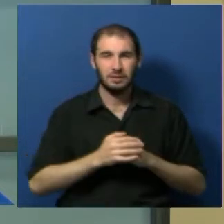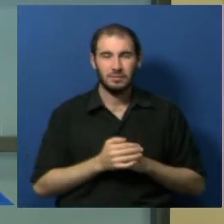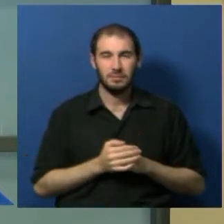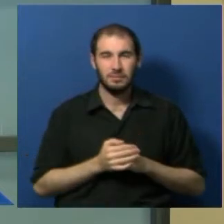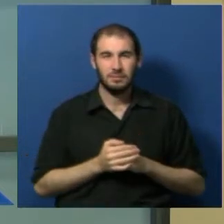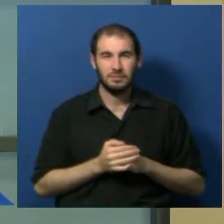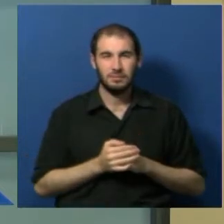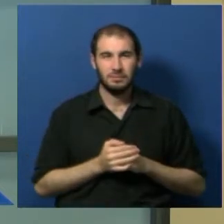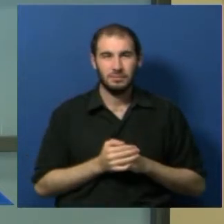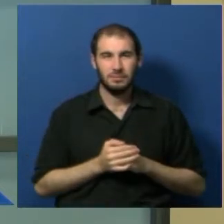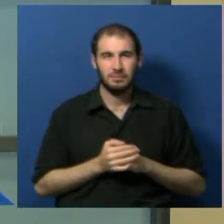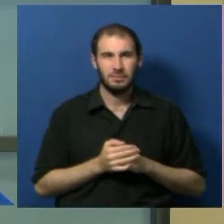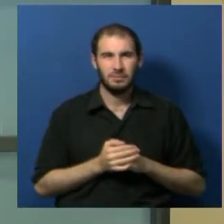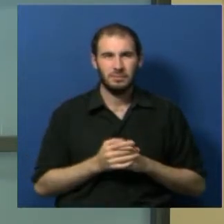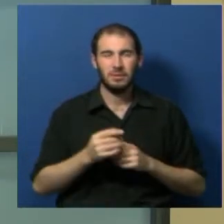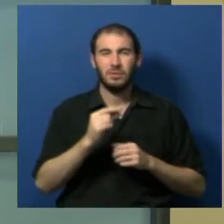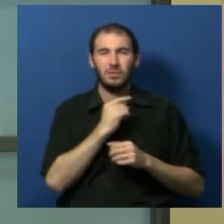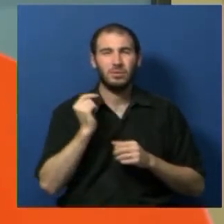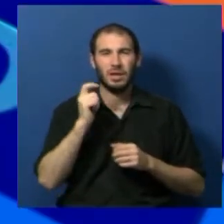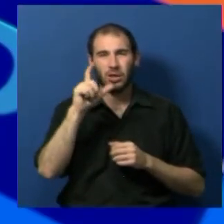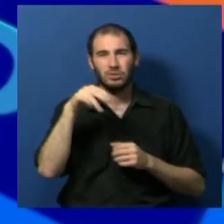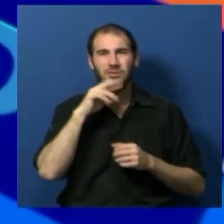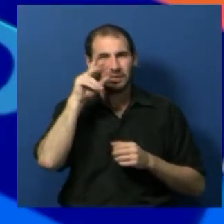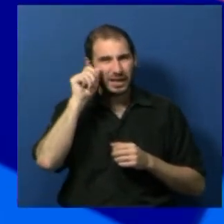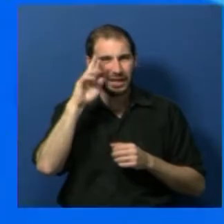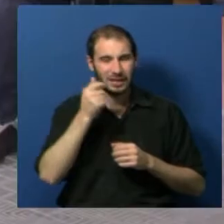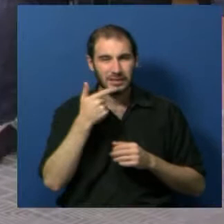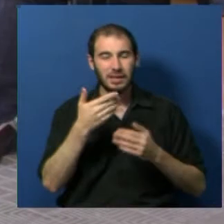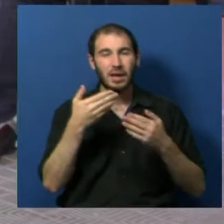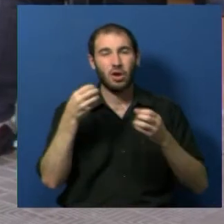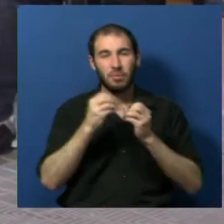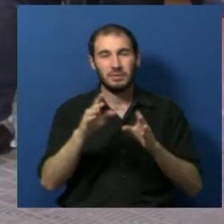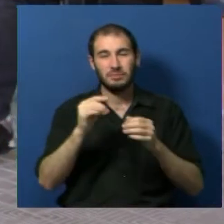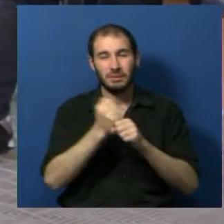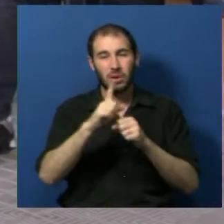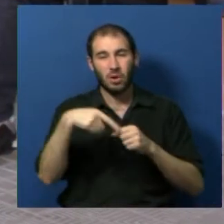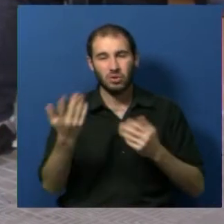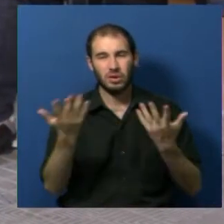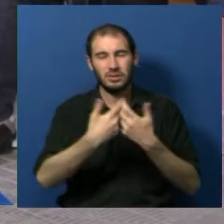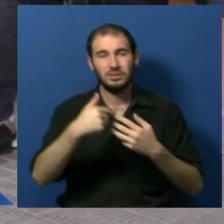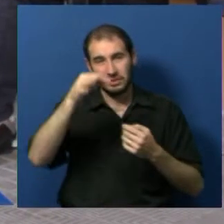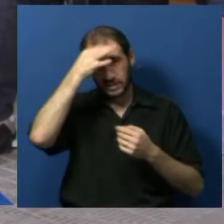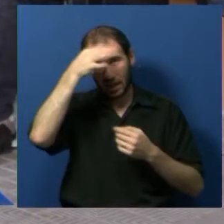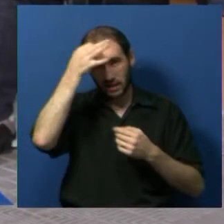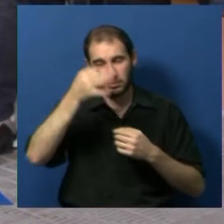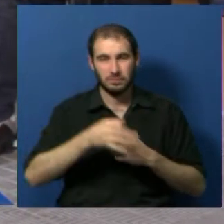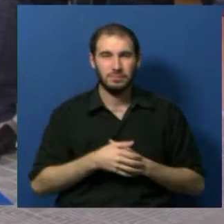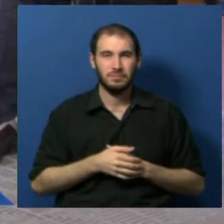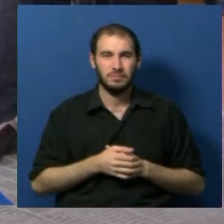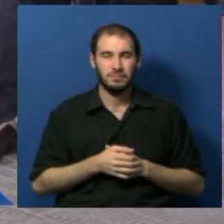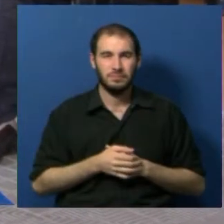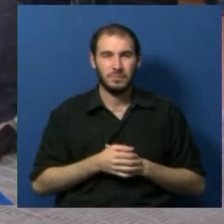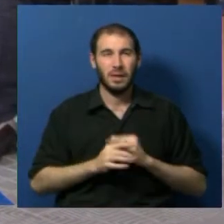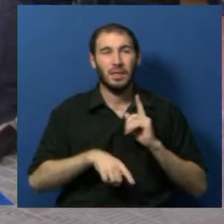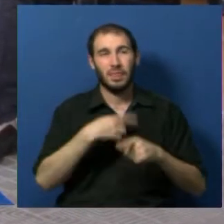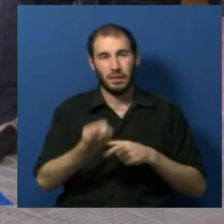de nuestro amigo, el cura Jorge Contreras, empezamos con Pablo Flores también otro trabajo vinculado al teatro.